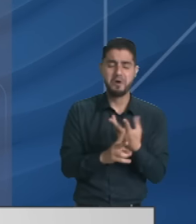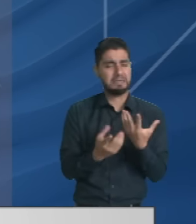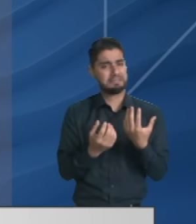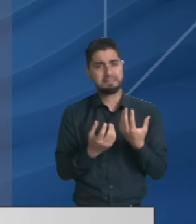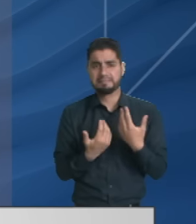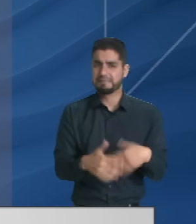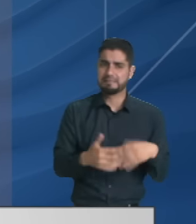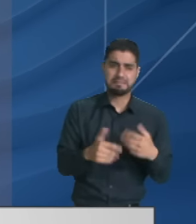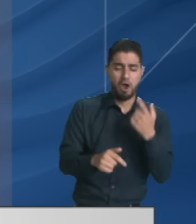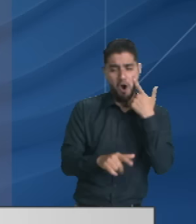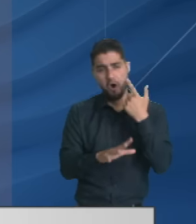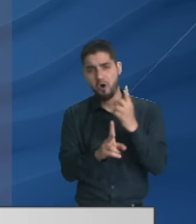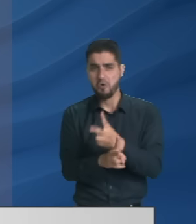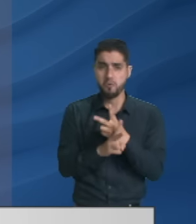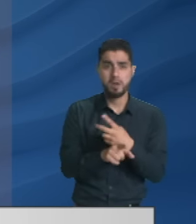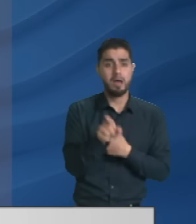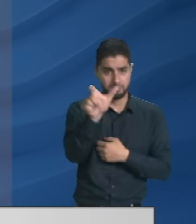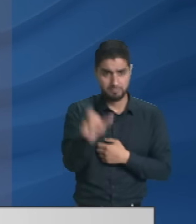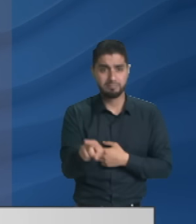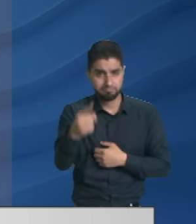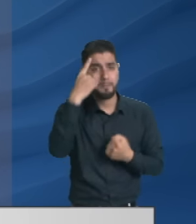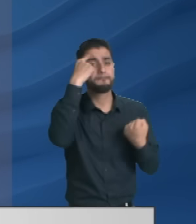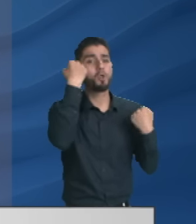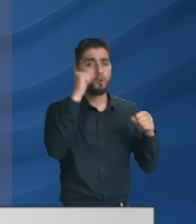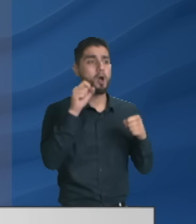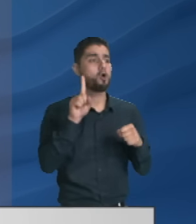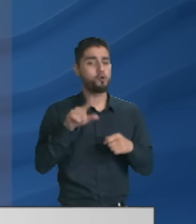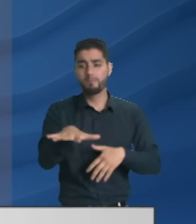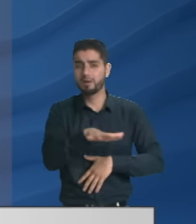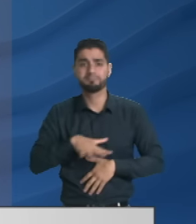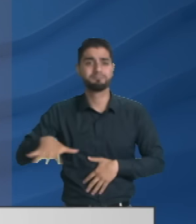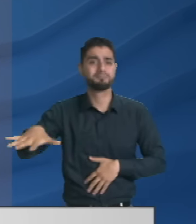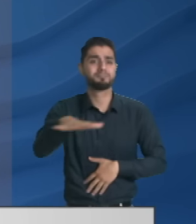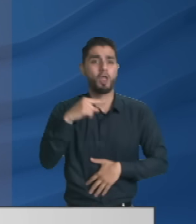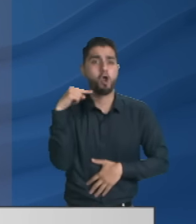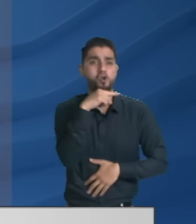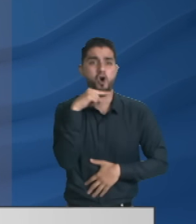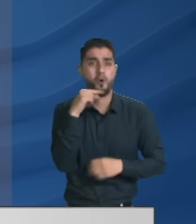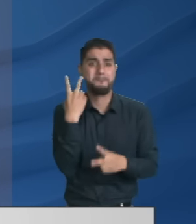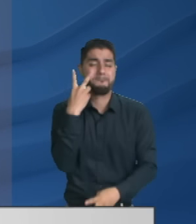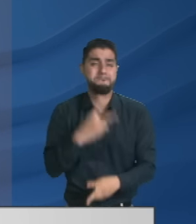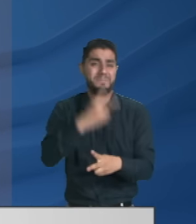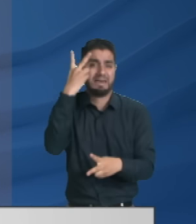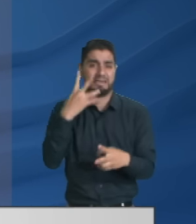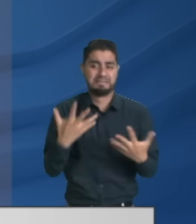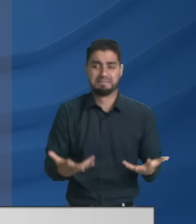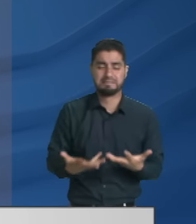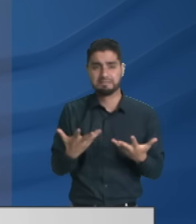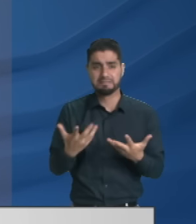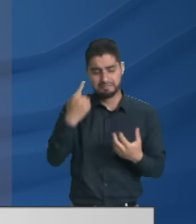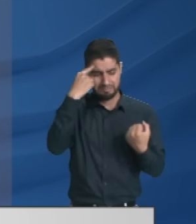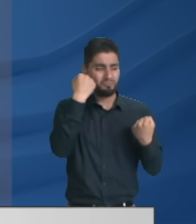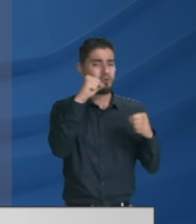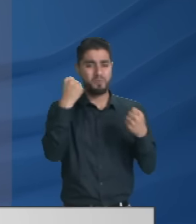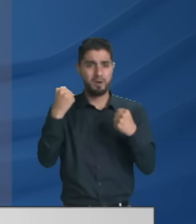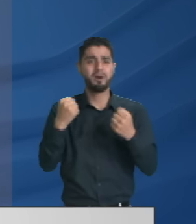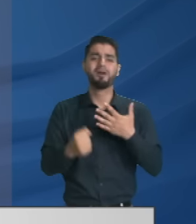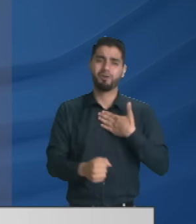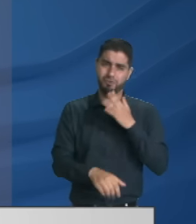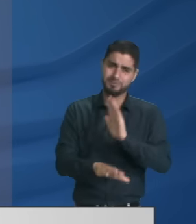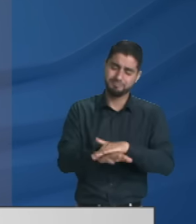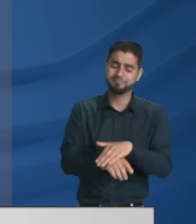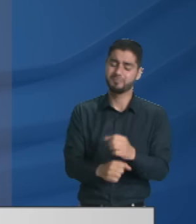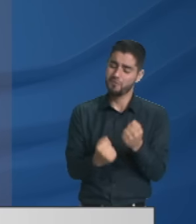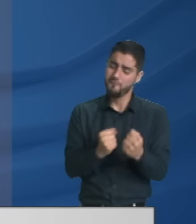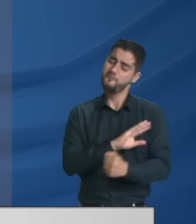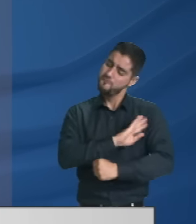demasiado. Él estaba preocupado porque estaba en una zona roja, él estaba muy preocupado. Yo le decía: ay, hermano,